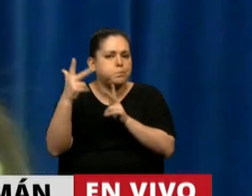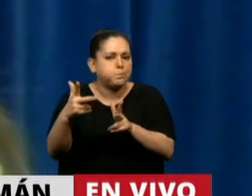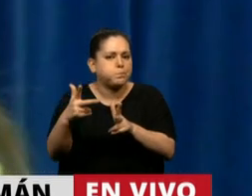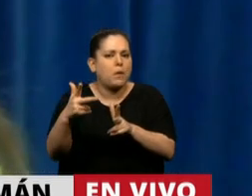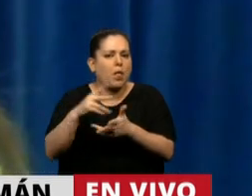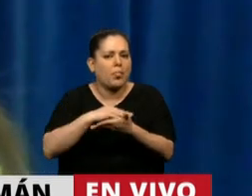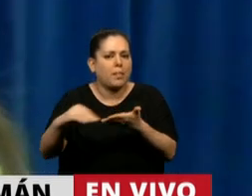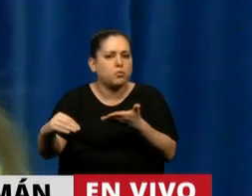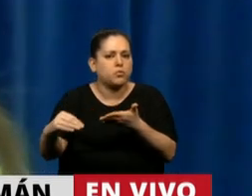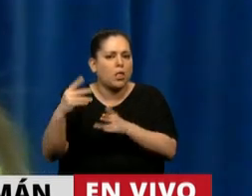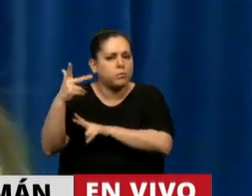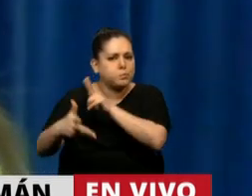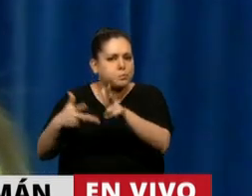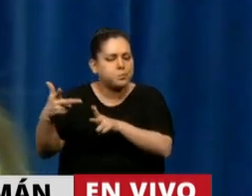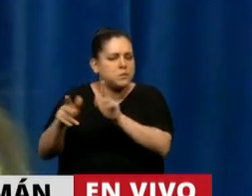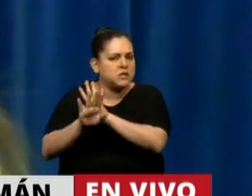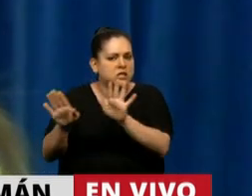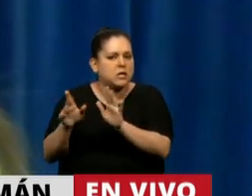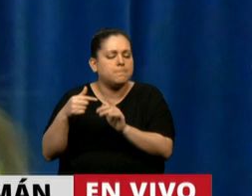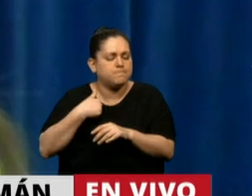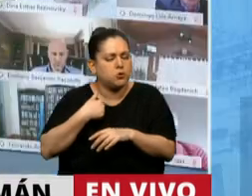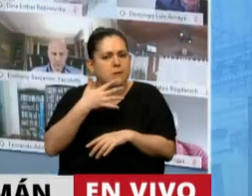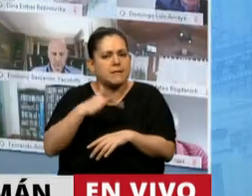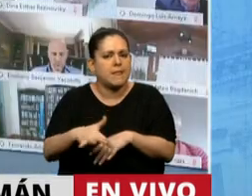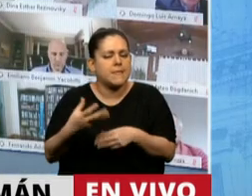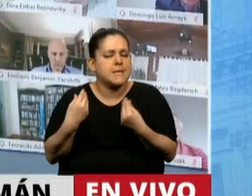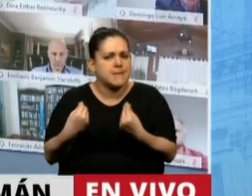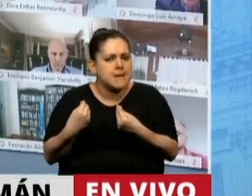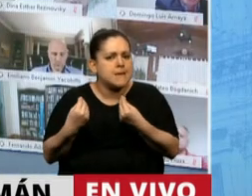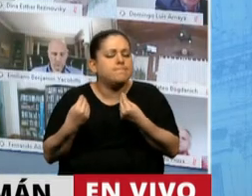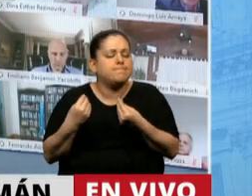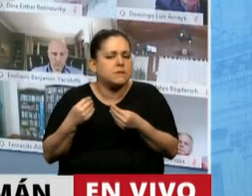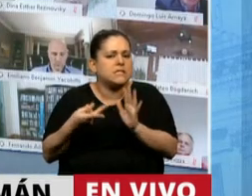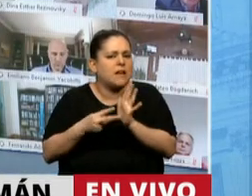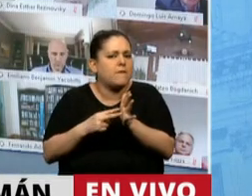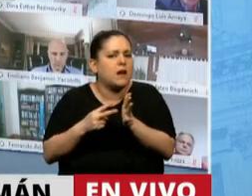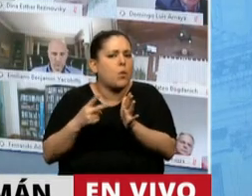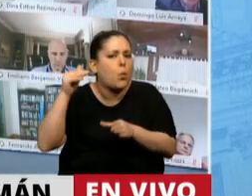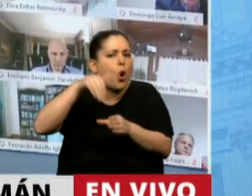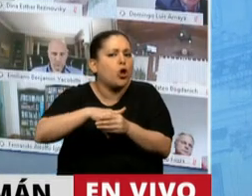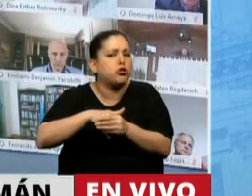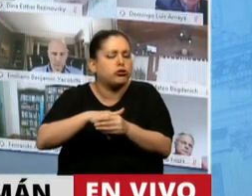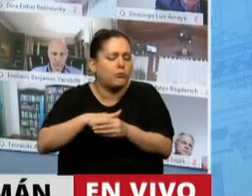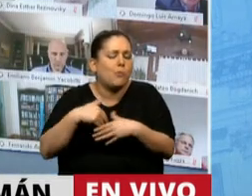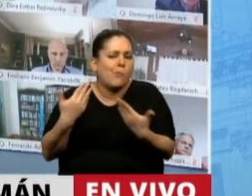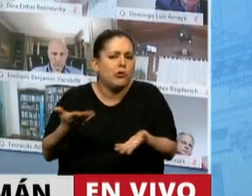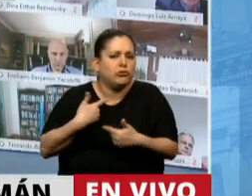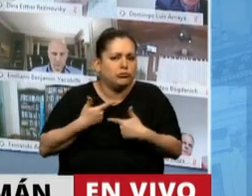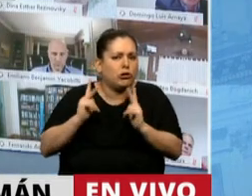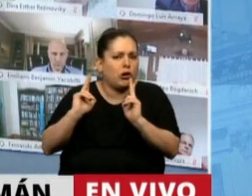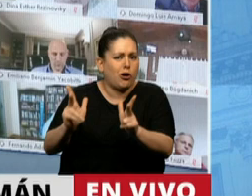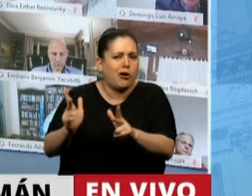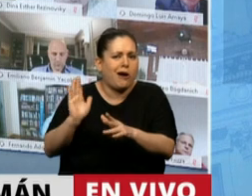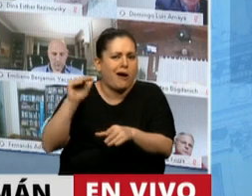diputados que hicieron uso de la palabra también entendía de una manera el significado del voto por eso lo hab de